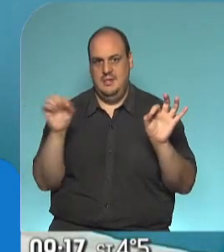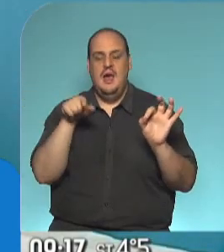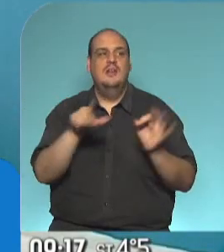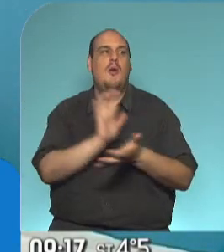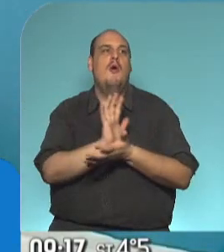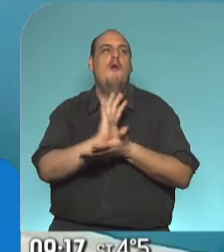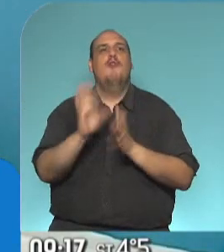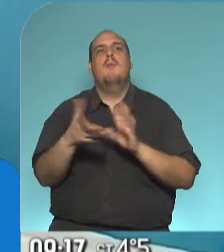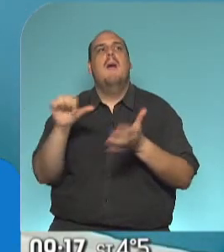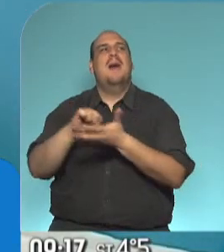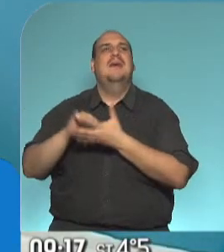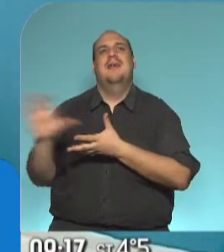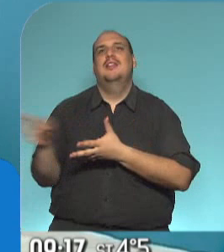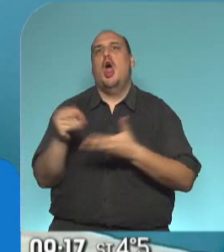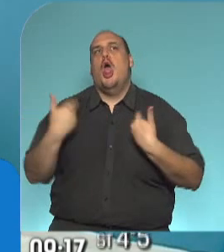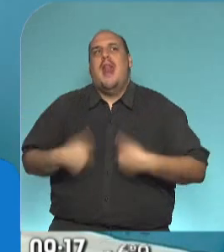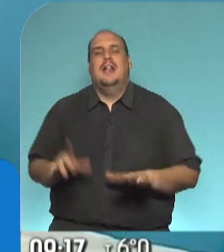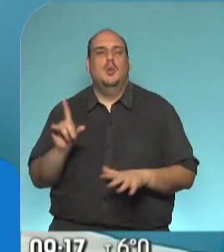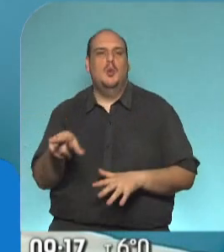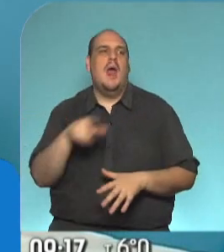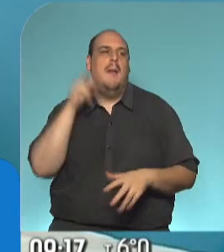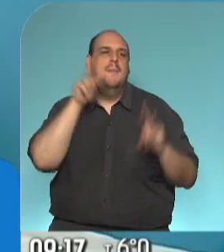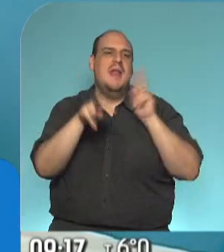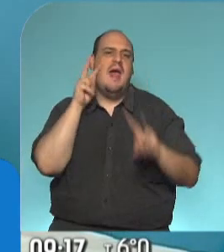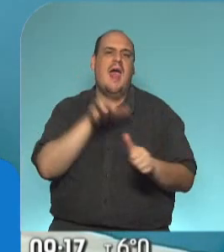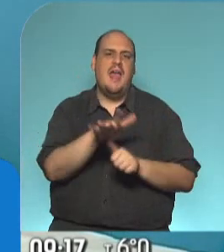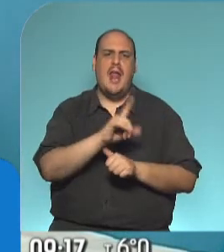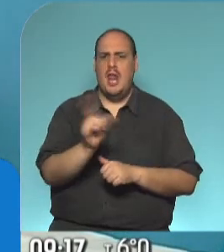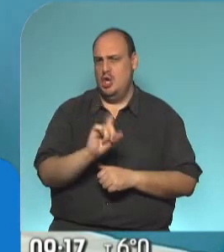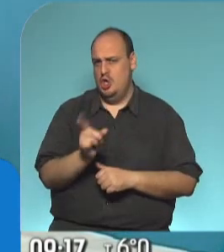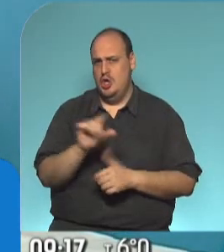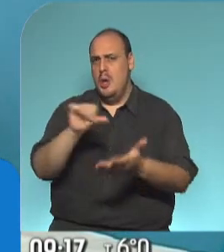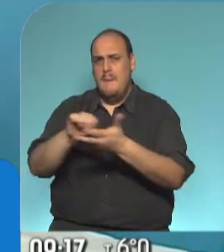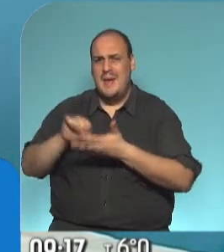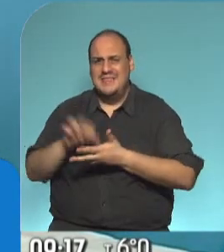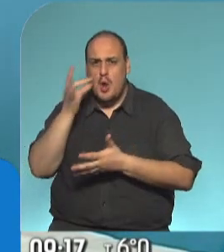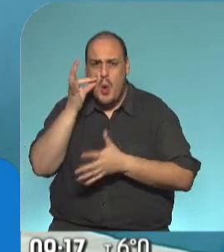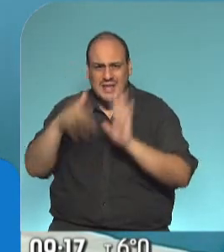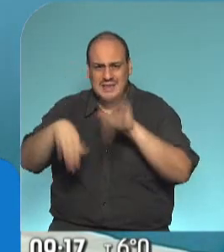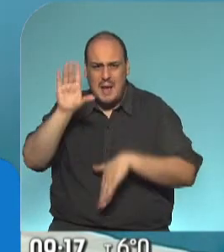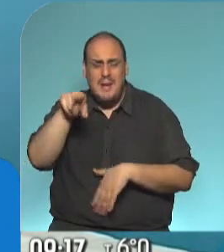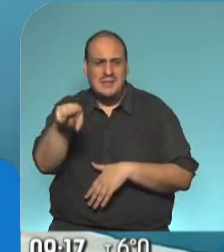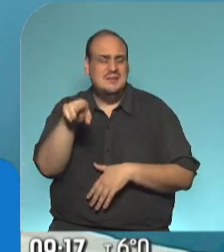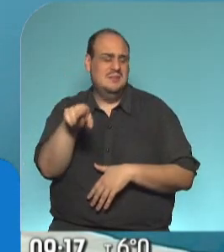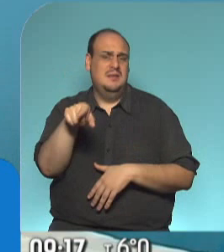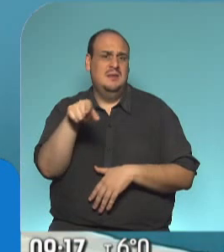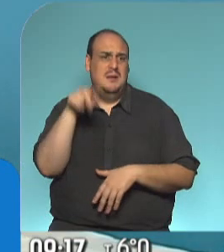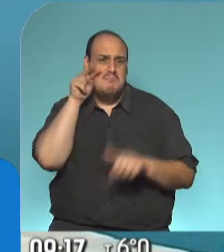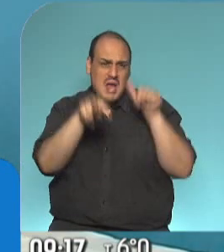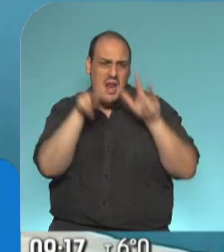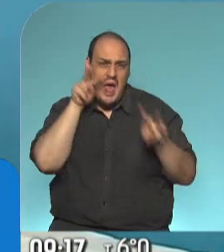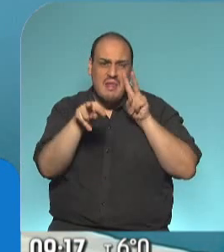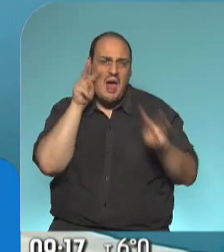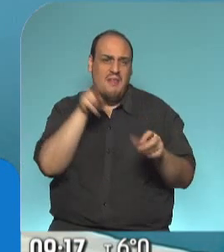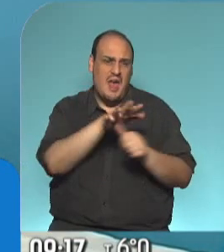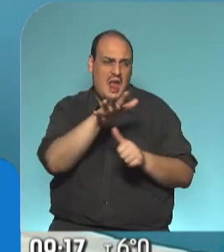que han hecho todos los gobiernos o todas las gestiones, sino que hay más de 40 países para los cuales la perspectiva de género ni siquiera existe,